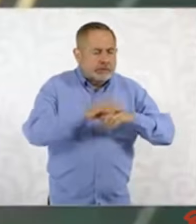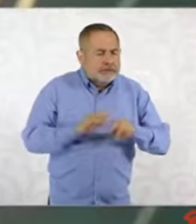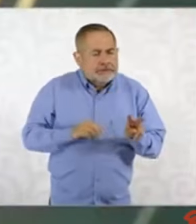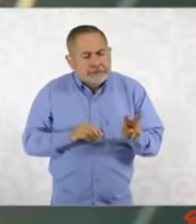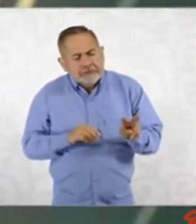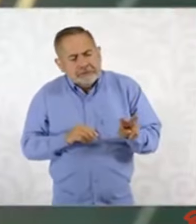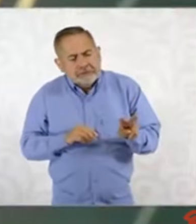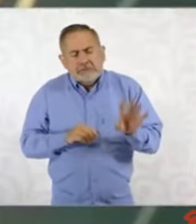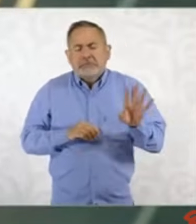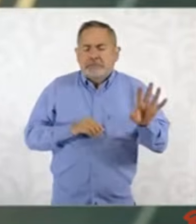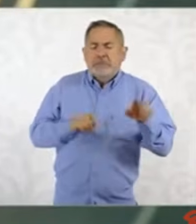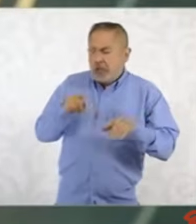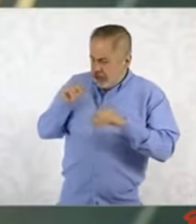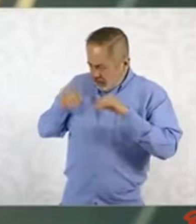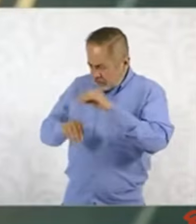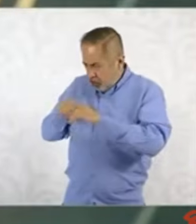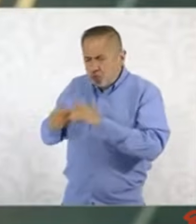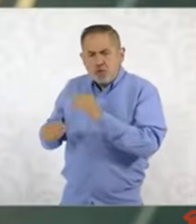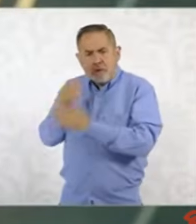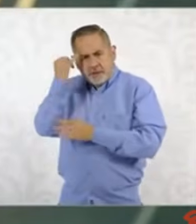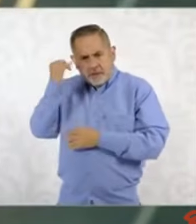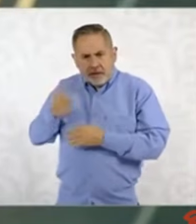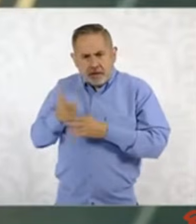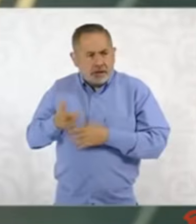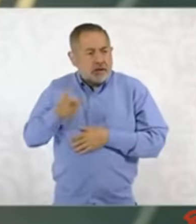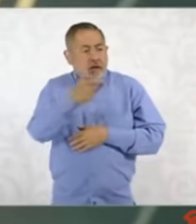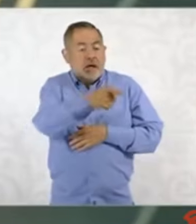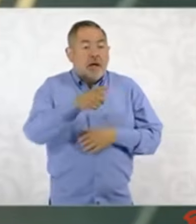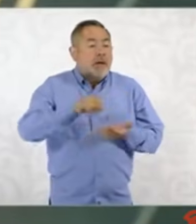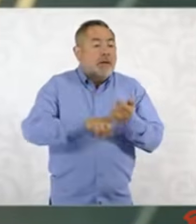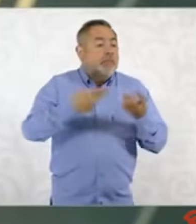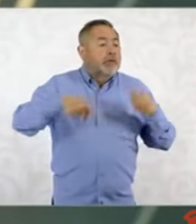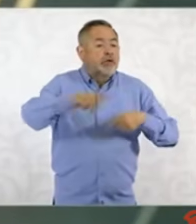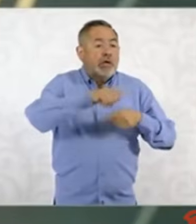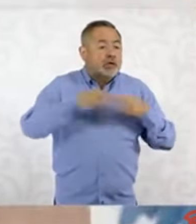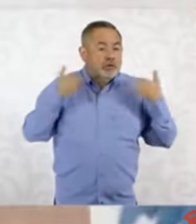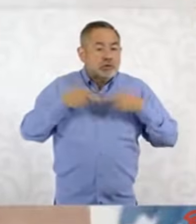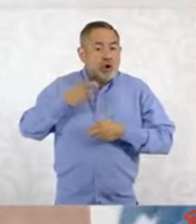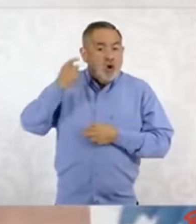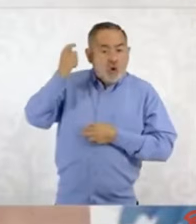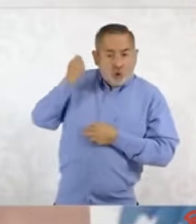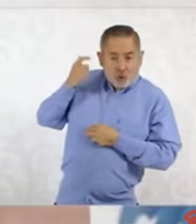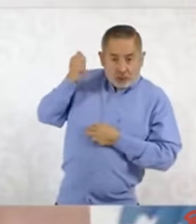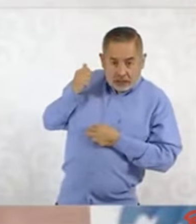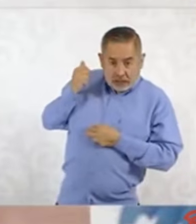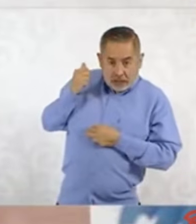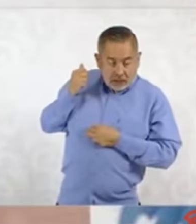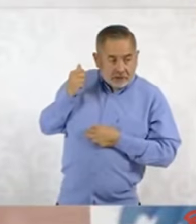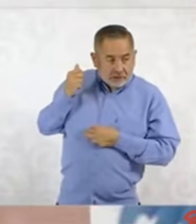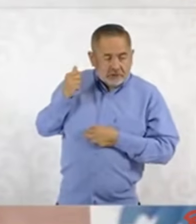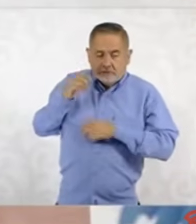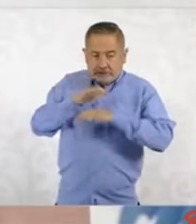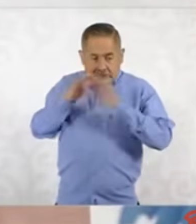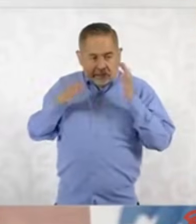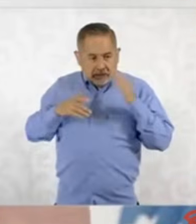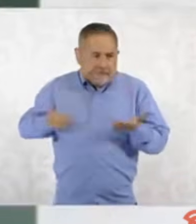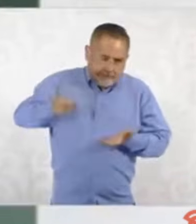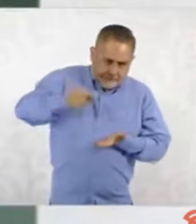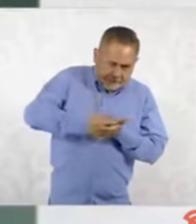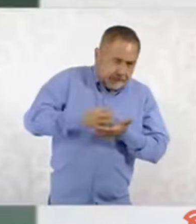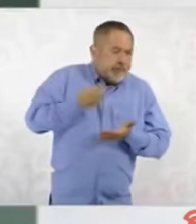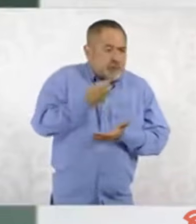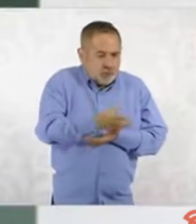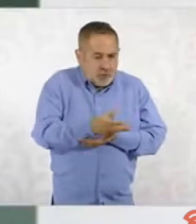esquema novedoso, se da un estímulo a la jubilación, los maestros se jubilan, liberan plazas, liberan recursos y nos